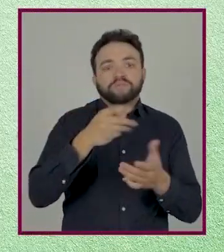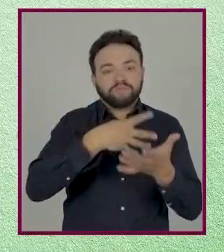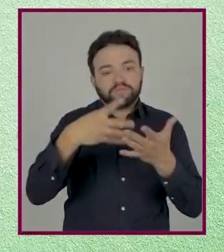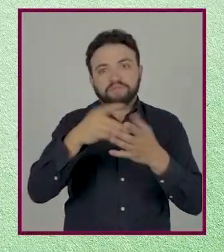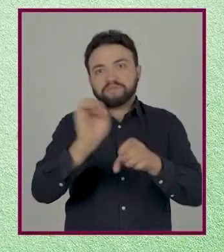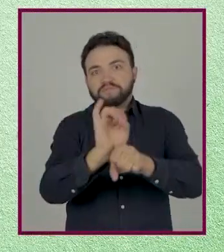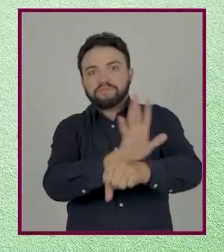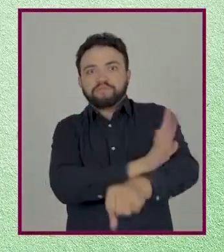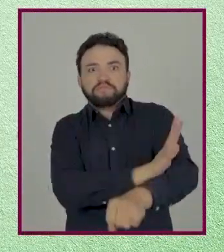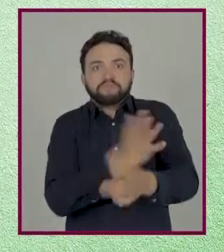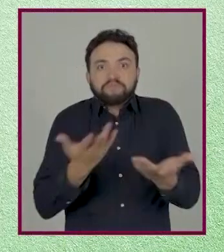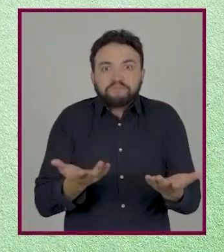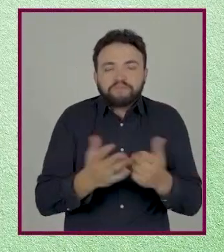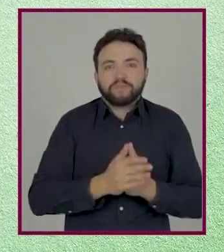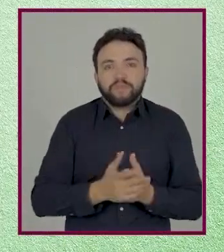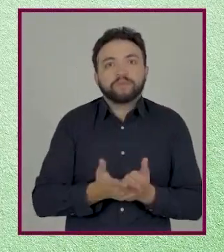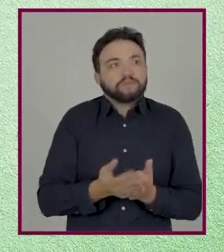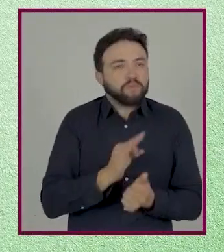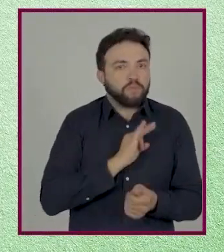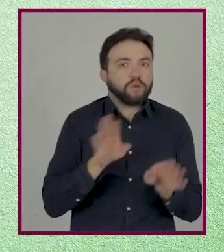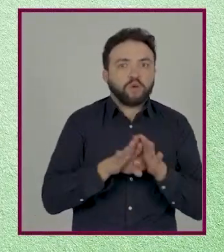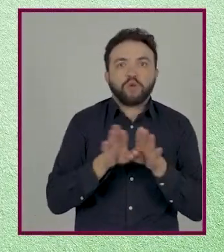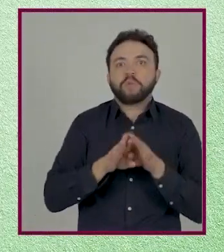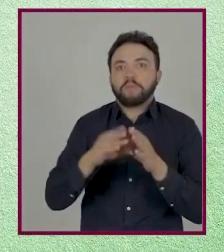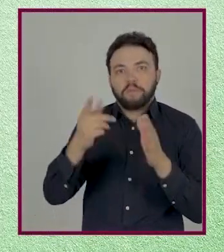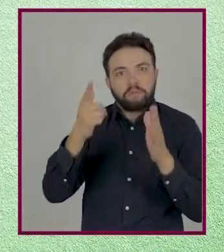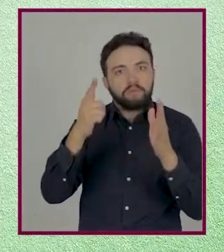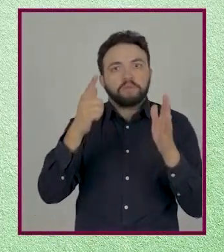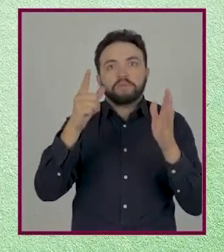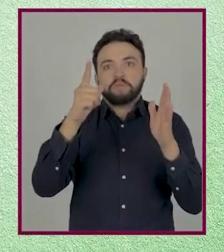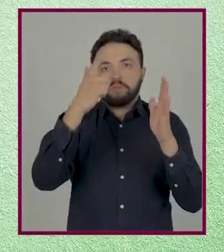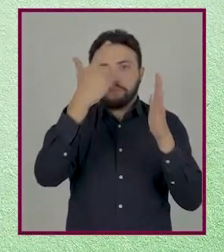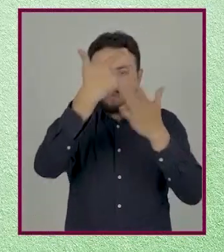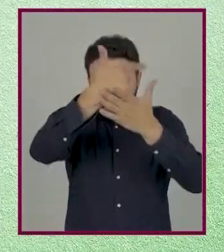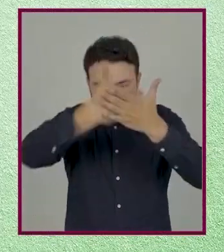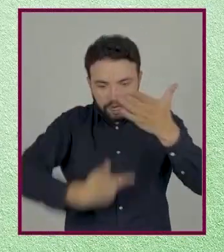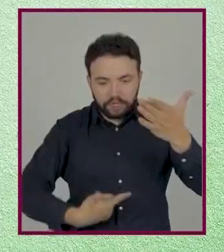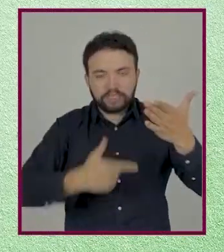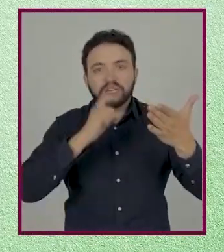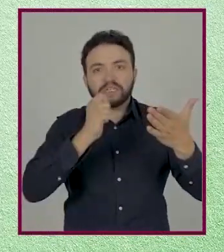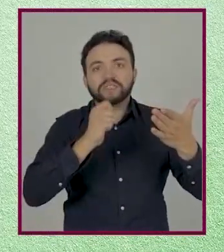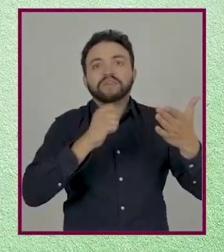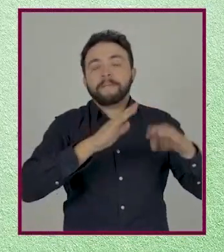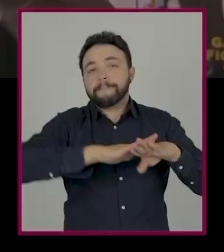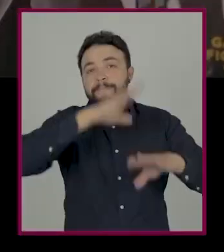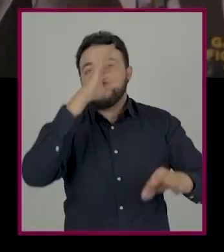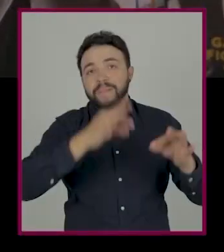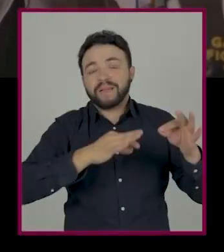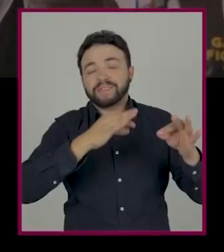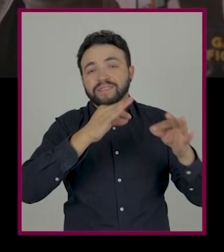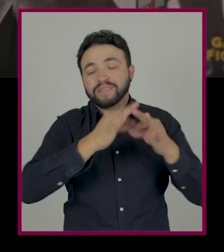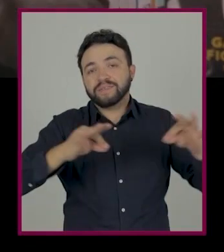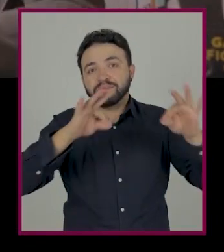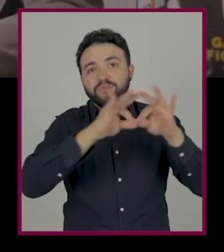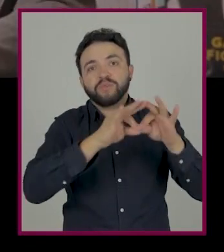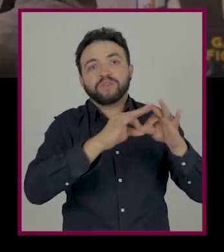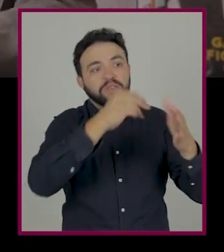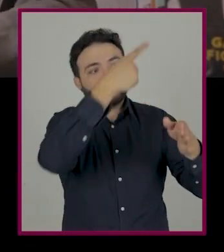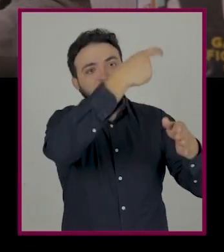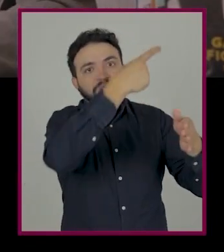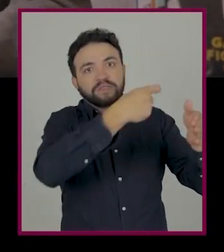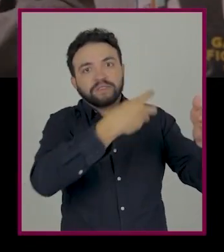En desglose de cada uno podrías hacer una lista de las novelas más importantes, sus cuentos y sus poemas.